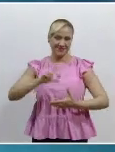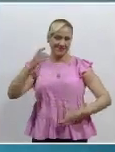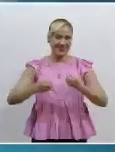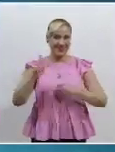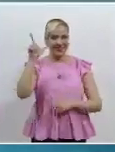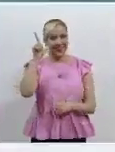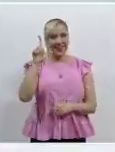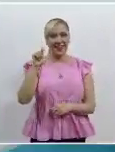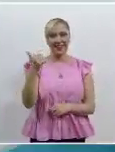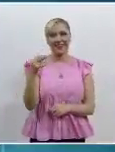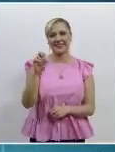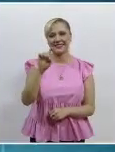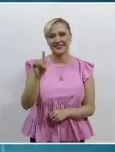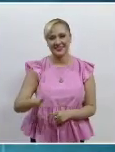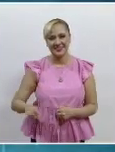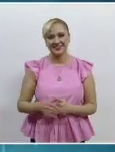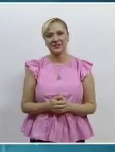Lainez.